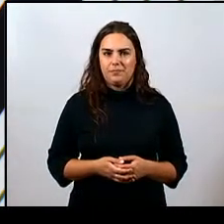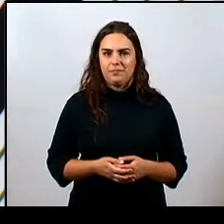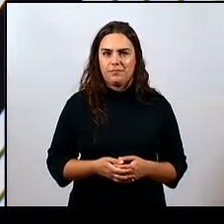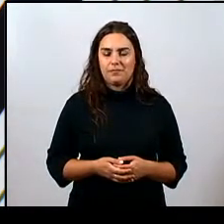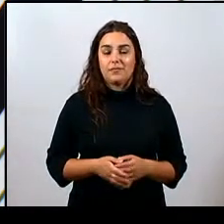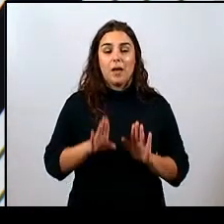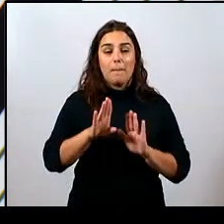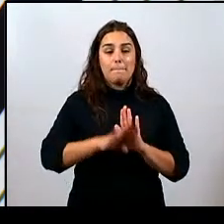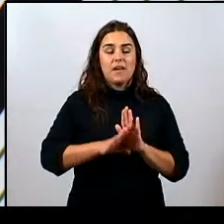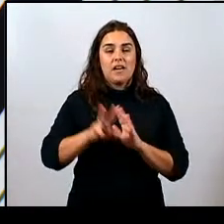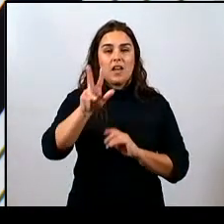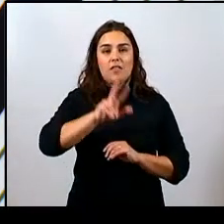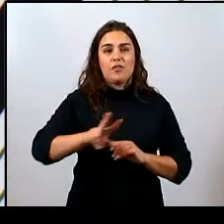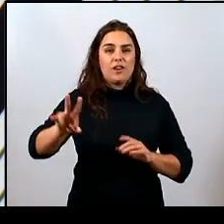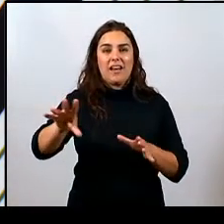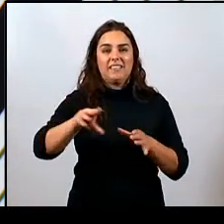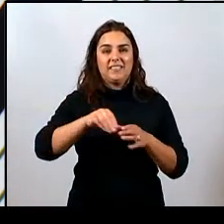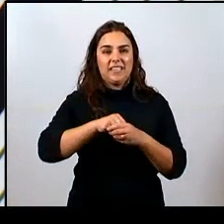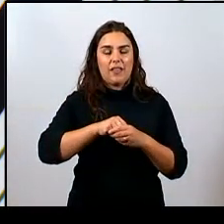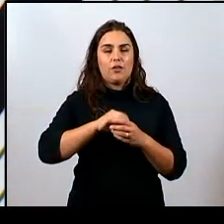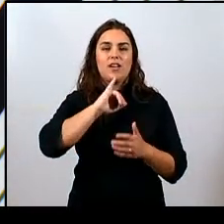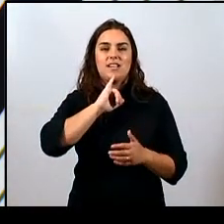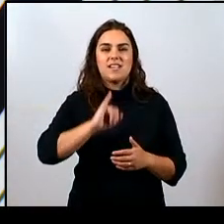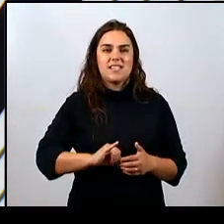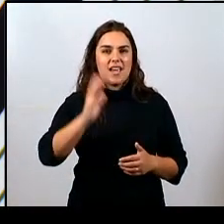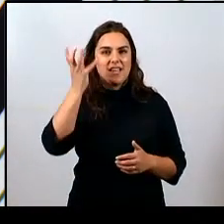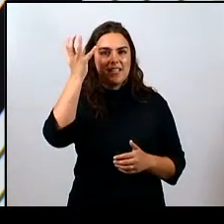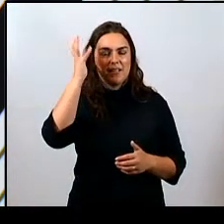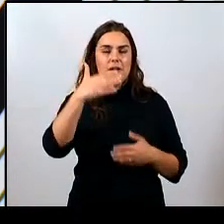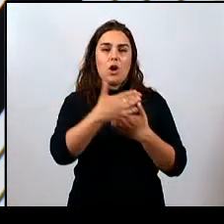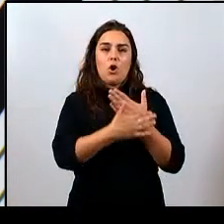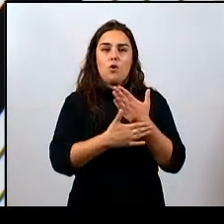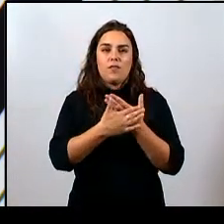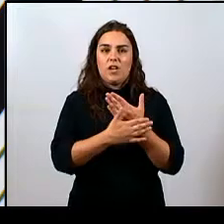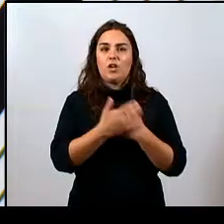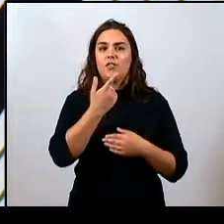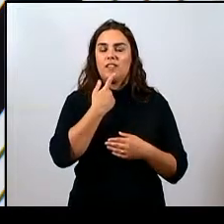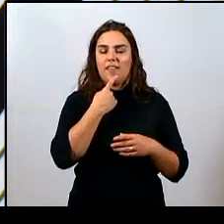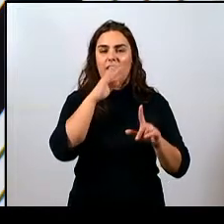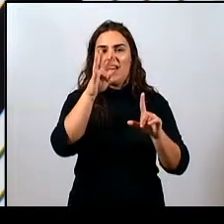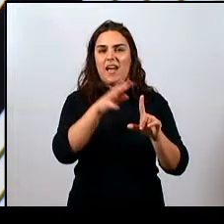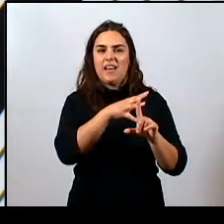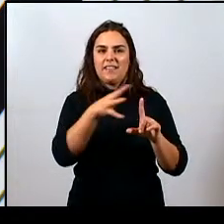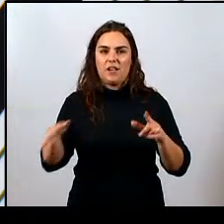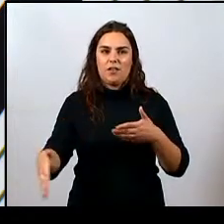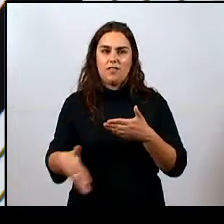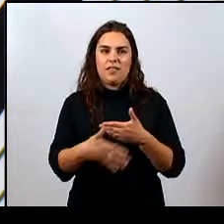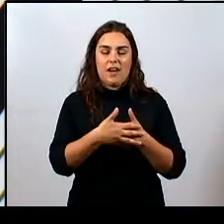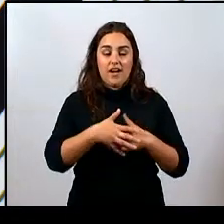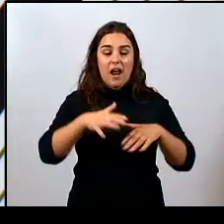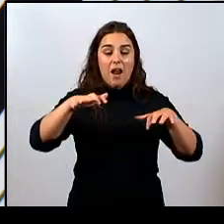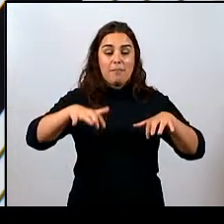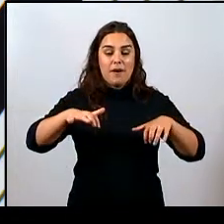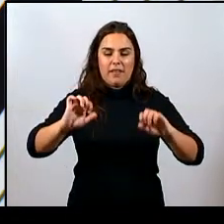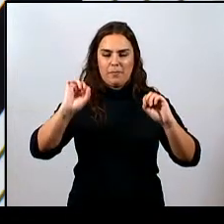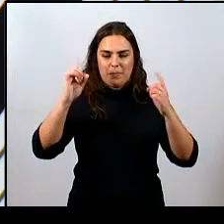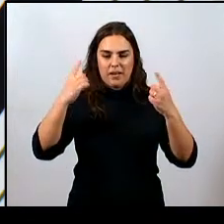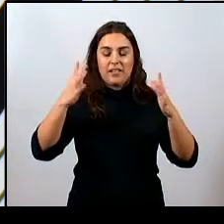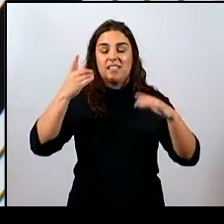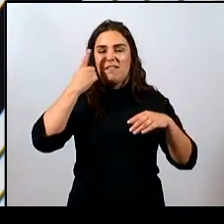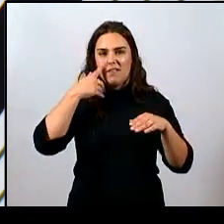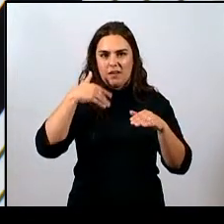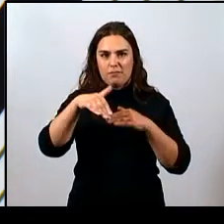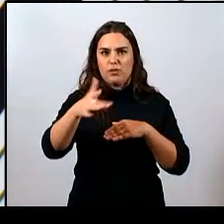Nacional Integrado de Energía y Clima, el Gobierno ha pergeñado un calendario de cierre de las nucleares. Almaraz es la primera. Ya veremos si hace lo